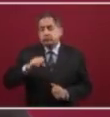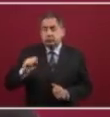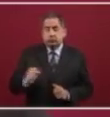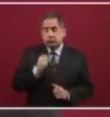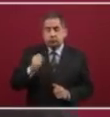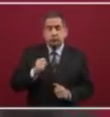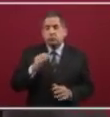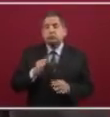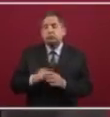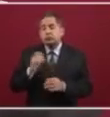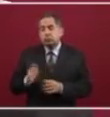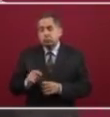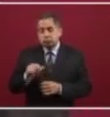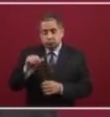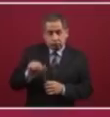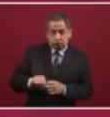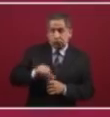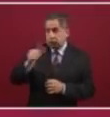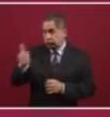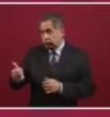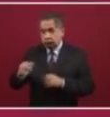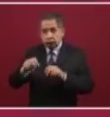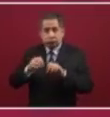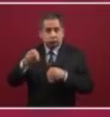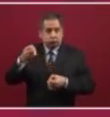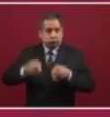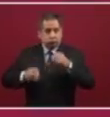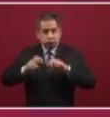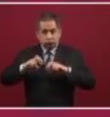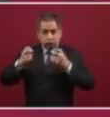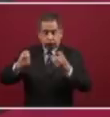Afortunadamente, otros ministros,